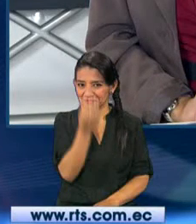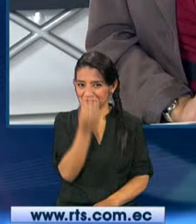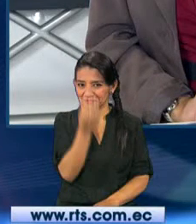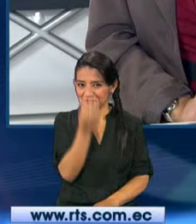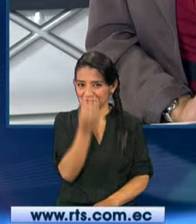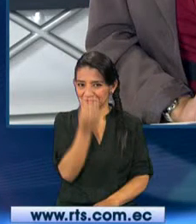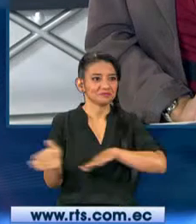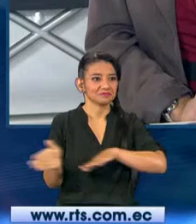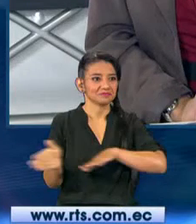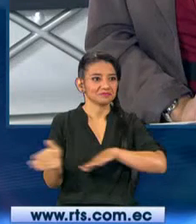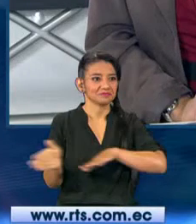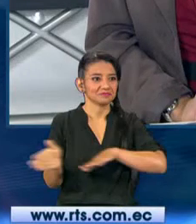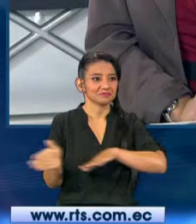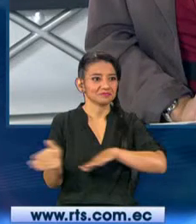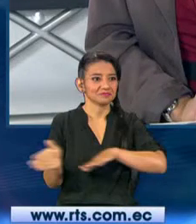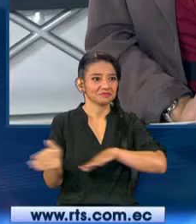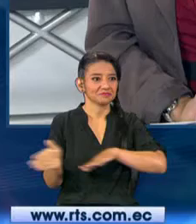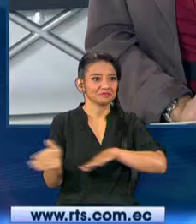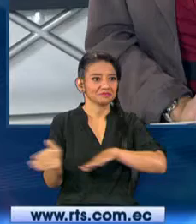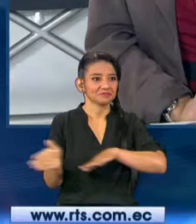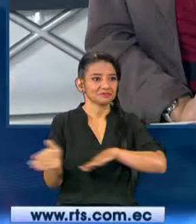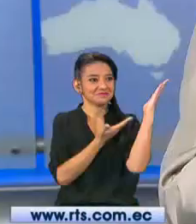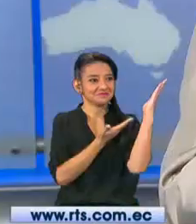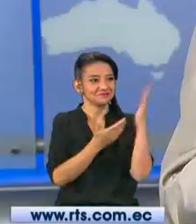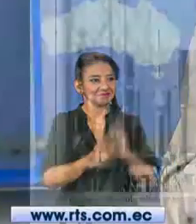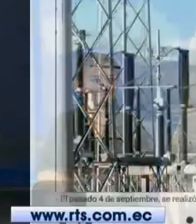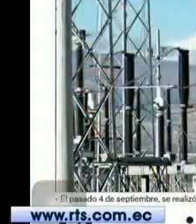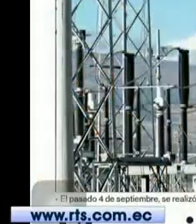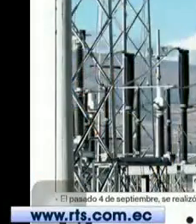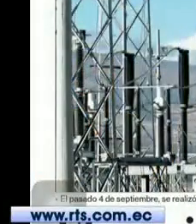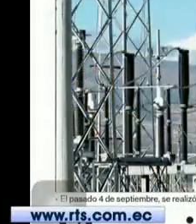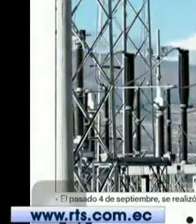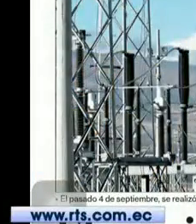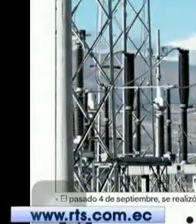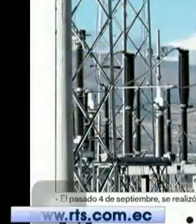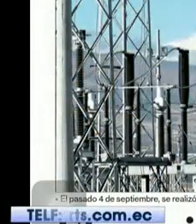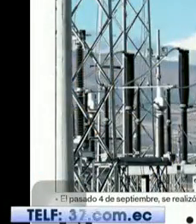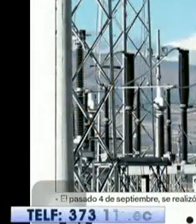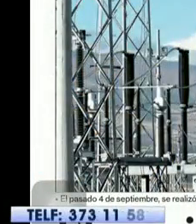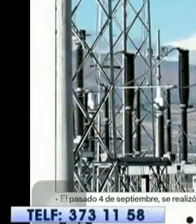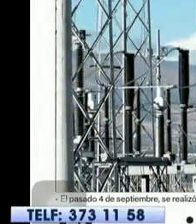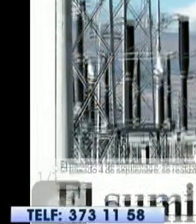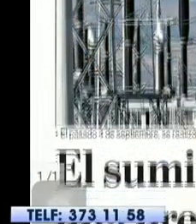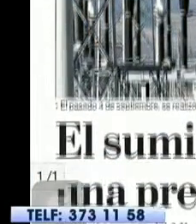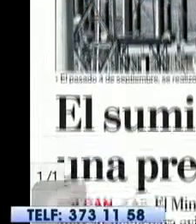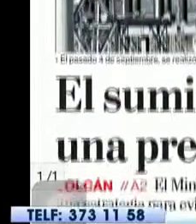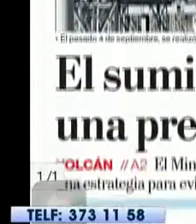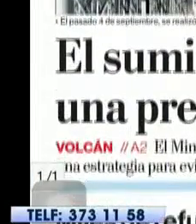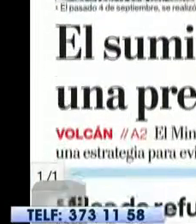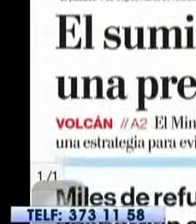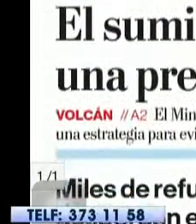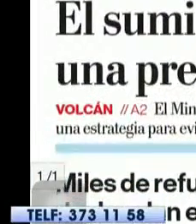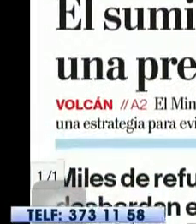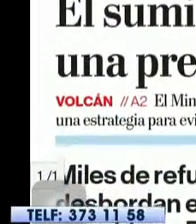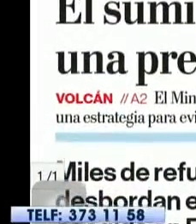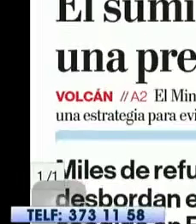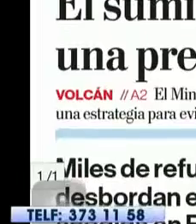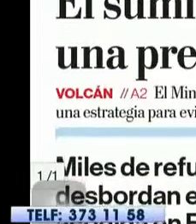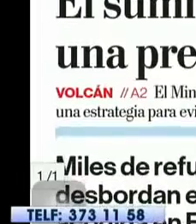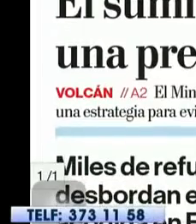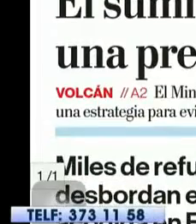como siempre empecemos revisando los titulares de la edición de hoy, diario El Comercio. Mucha atención. El suministro de energía es